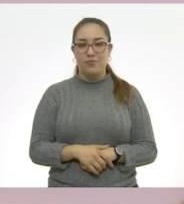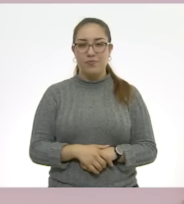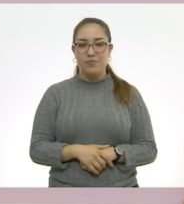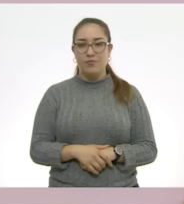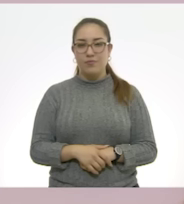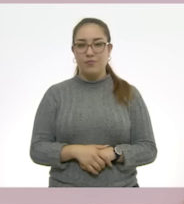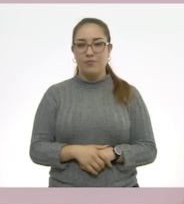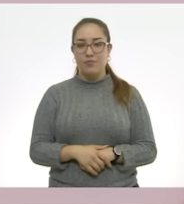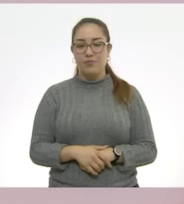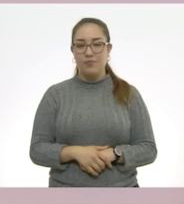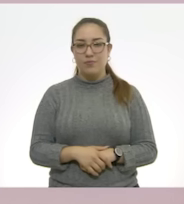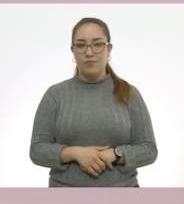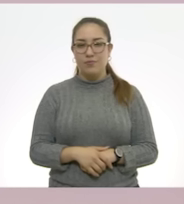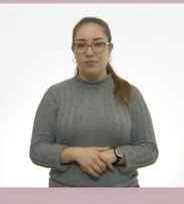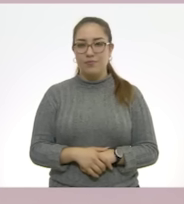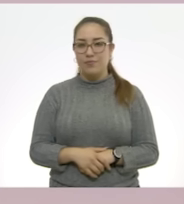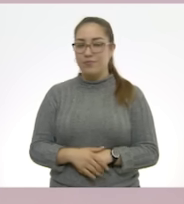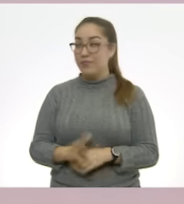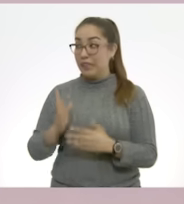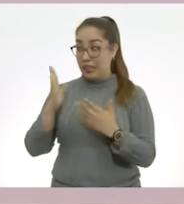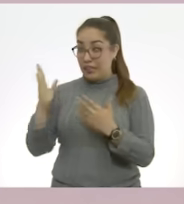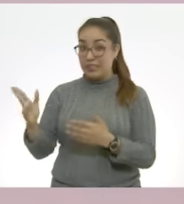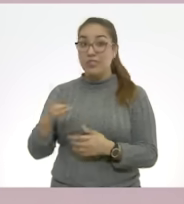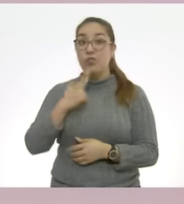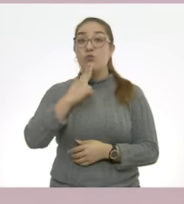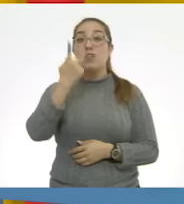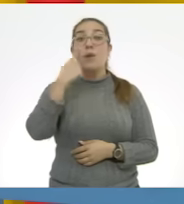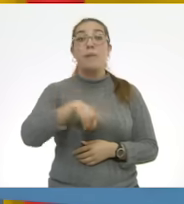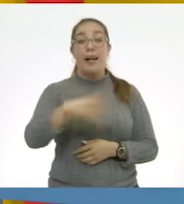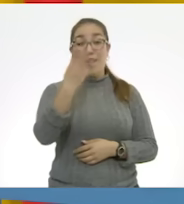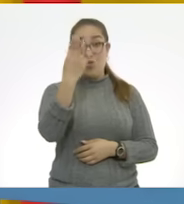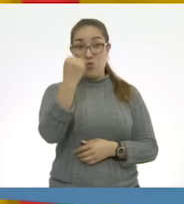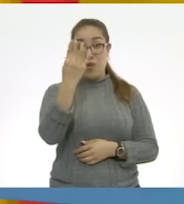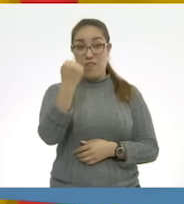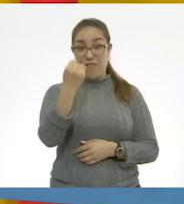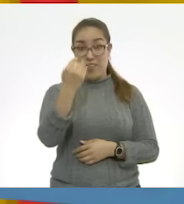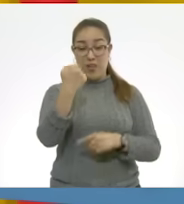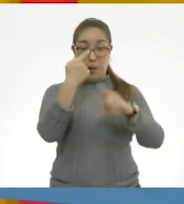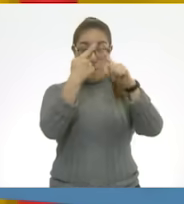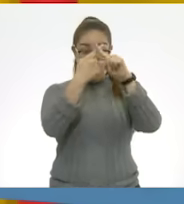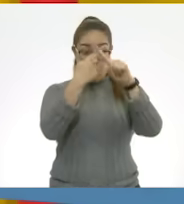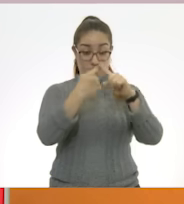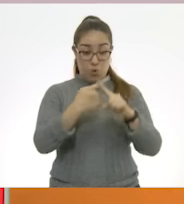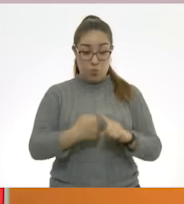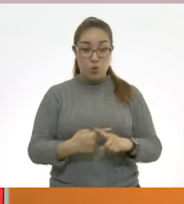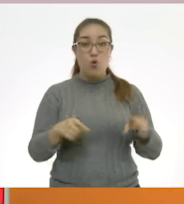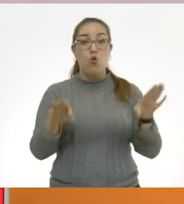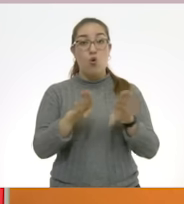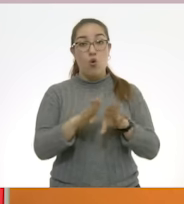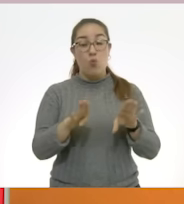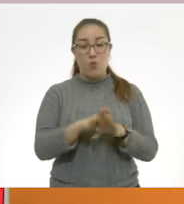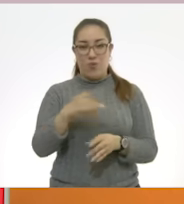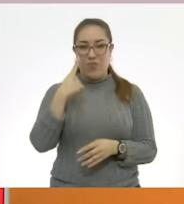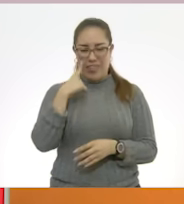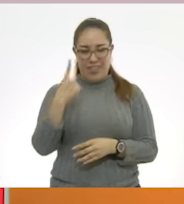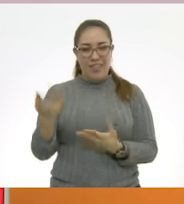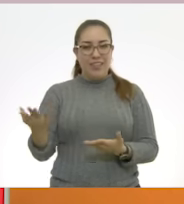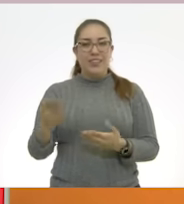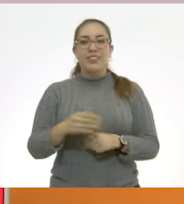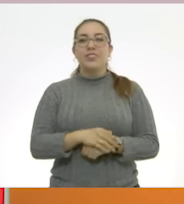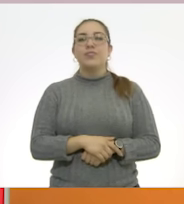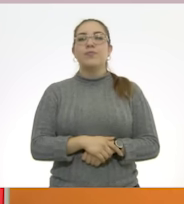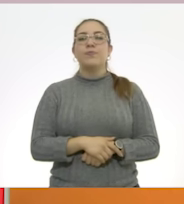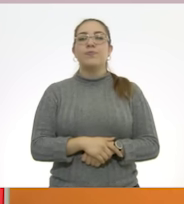Y con esta te voy a enseñar toda la tabla del 9. ¿Cómo va a ser? ¿Con nuestras manos? Claro que sí. Fíjate bien. Para